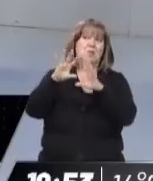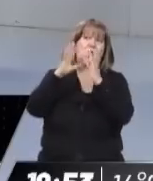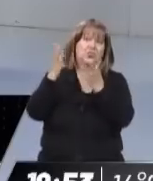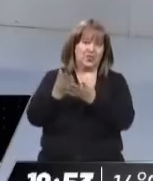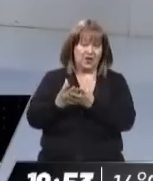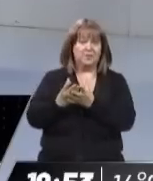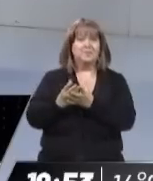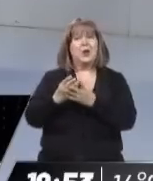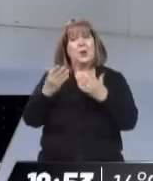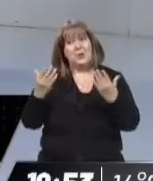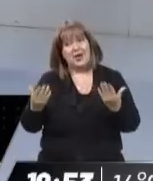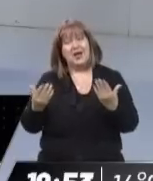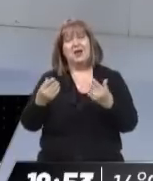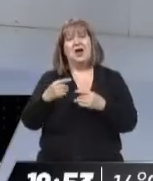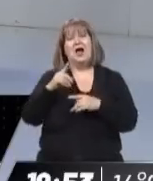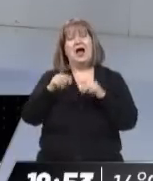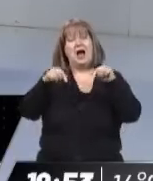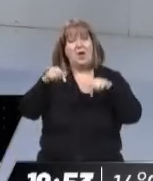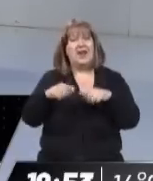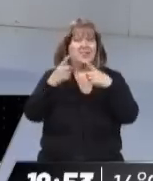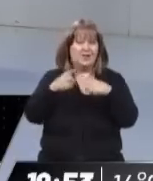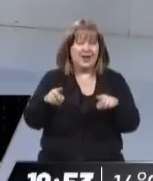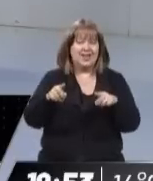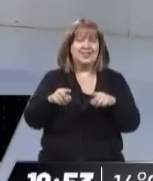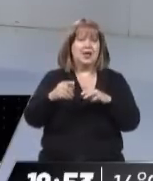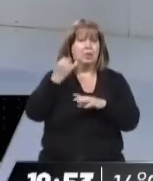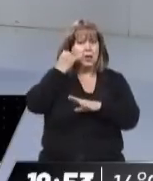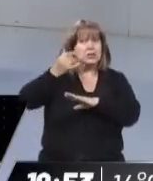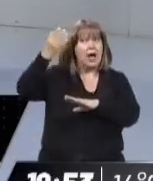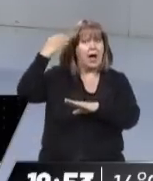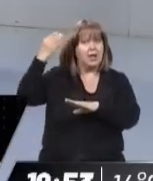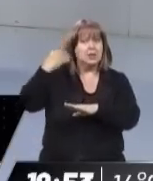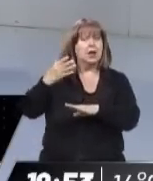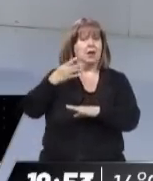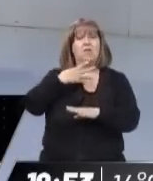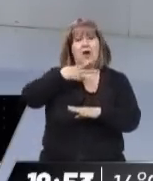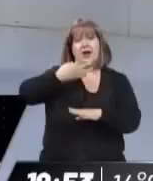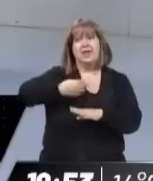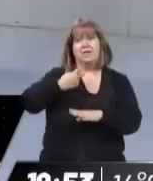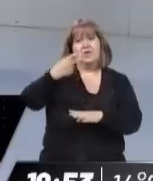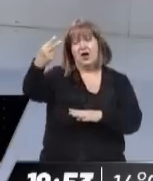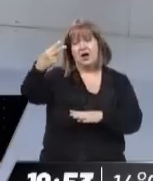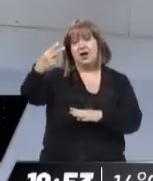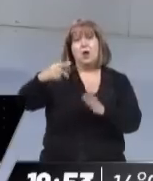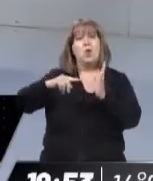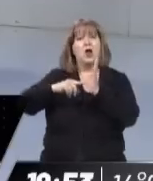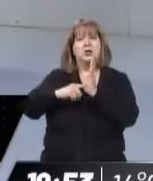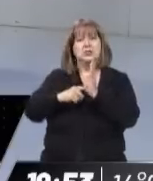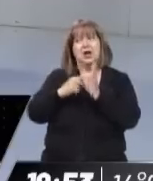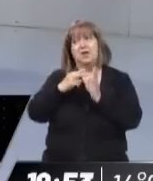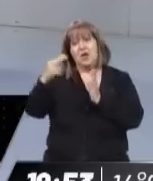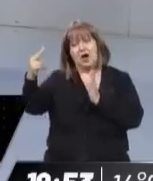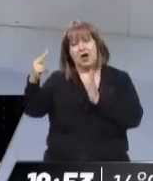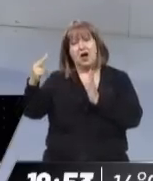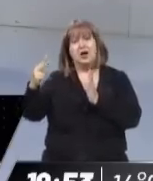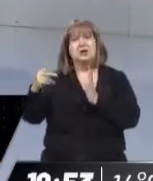la historia ha cambiado, tenés más plataformas, otras maneras, ¿no? Pero en esa época si no te ibas a Buenos Aires, no podías, básicamente. Claro, tenías que